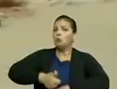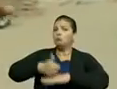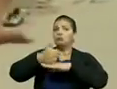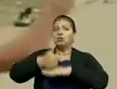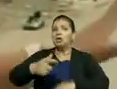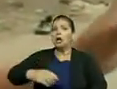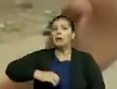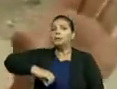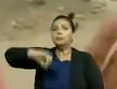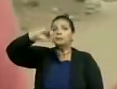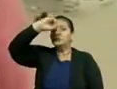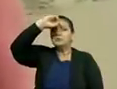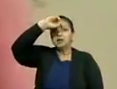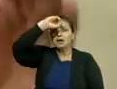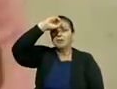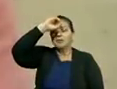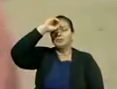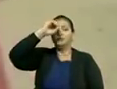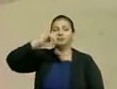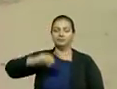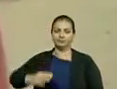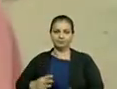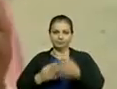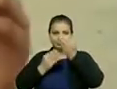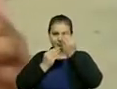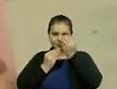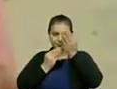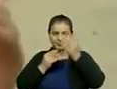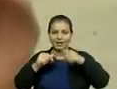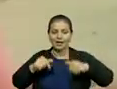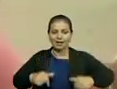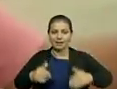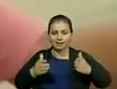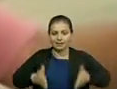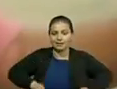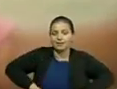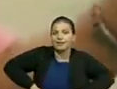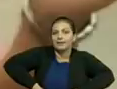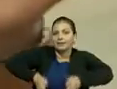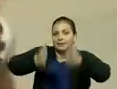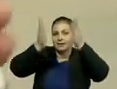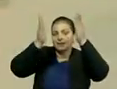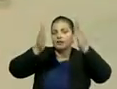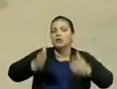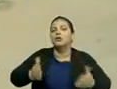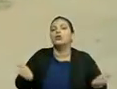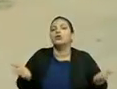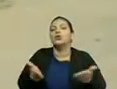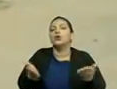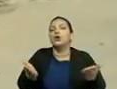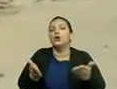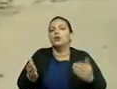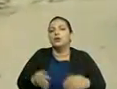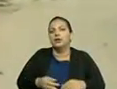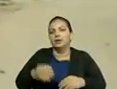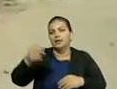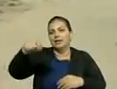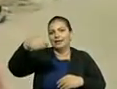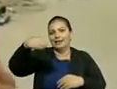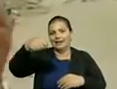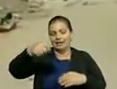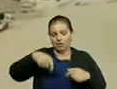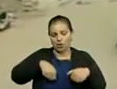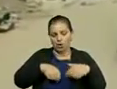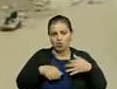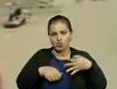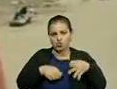esto. Repetimos la dirección, como si usted se dirige a Cerro Blanco, ¿saben? Cerro Redondo, para la ciudadela El Recreo,